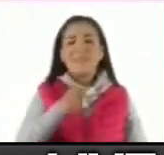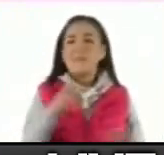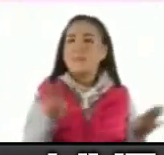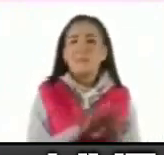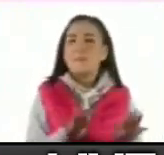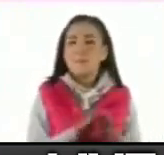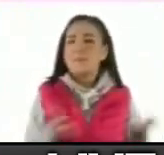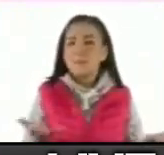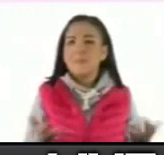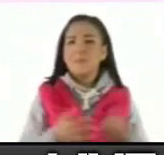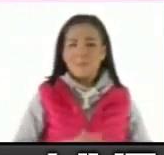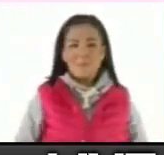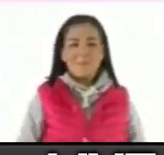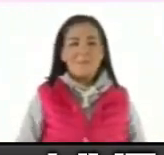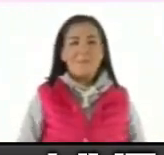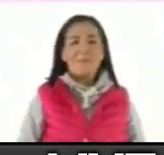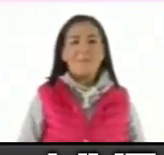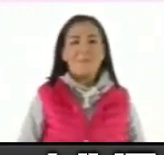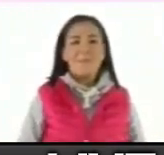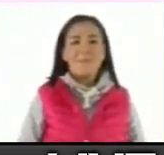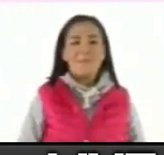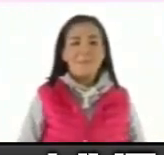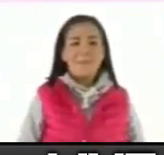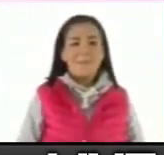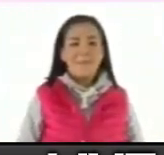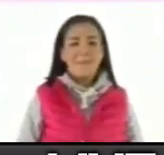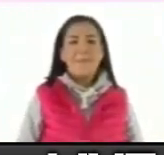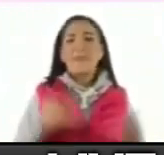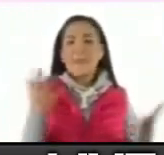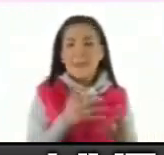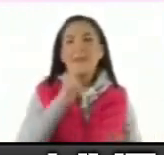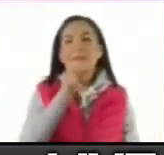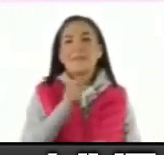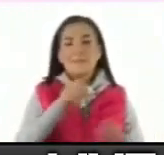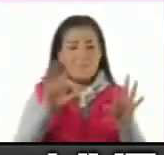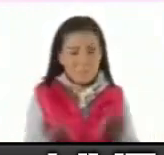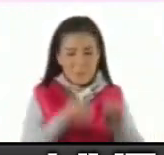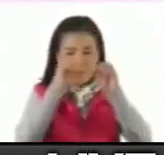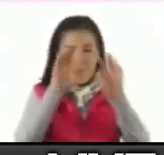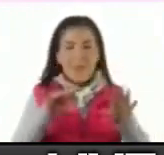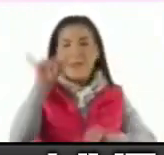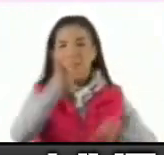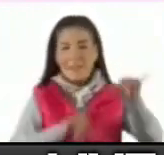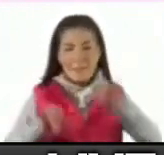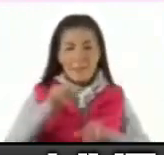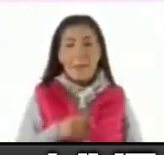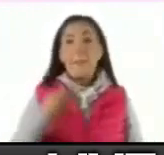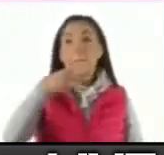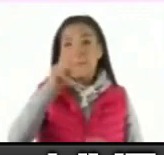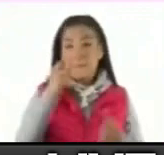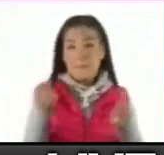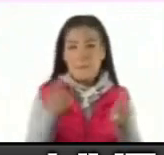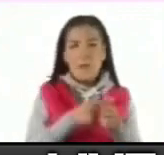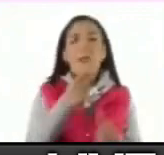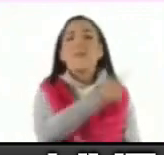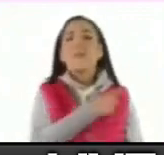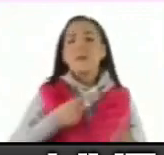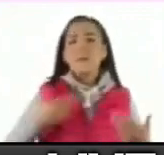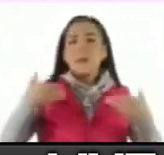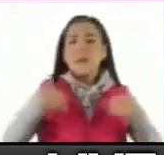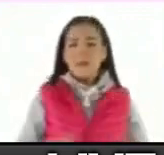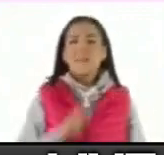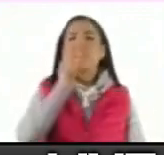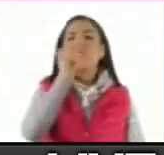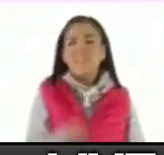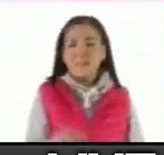haremos? A través de realizar magia con las reacciones químicas. Pero primero, comprendamos qué son